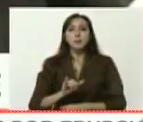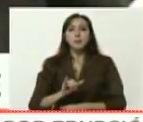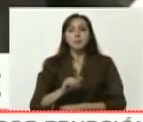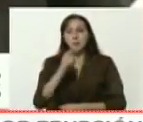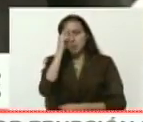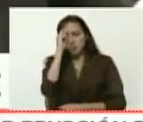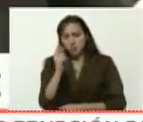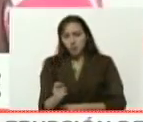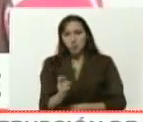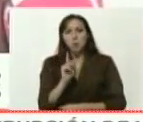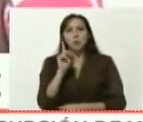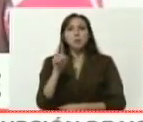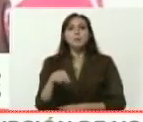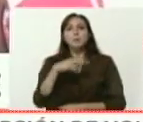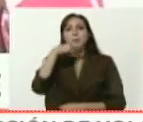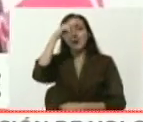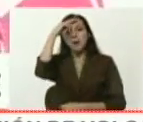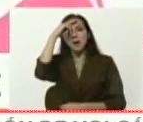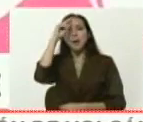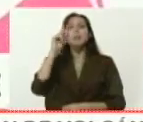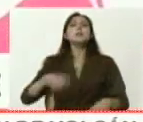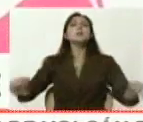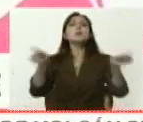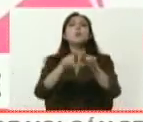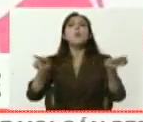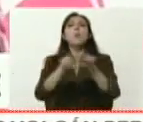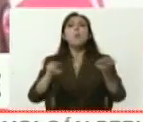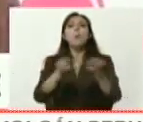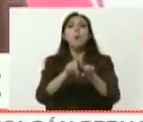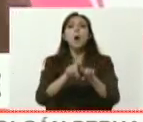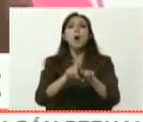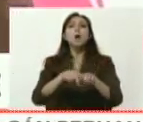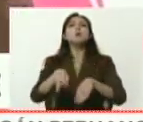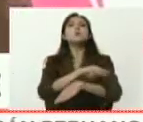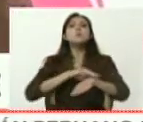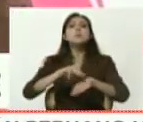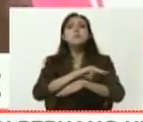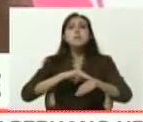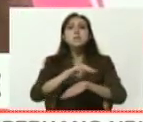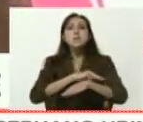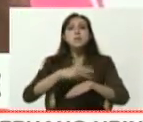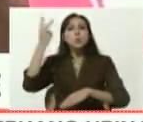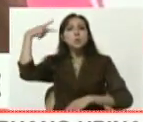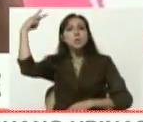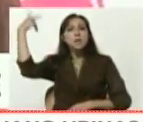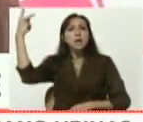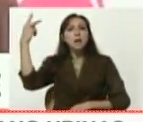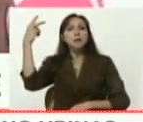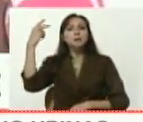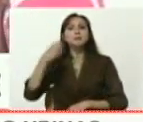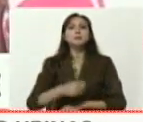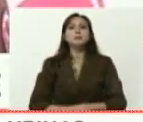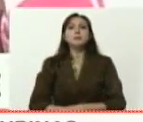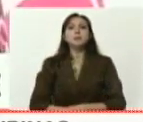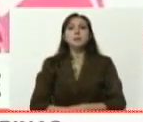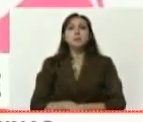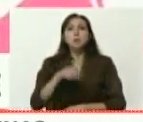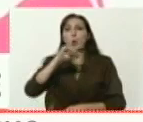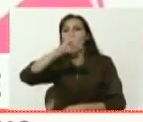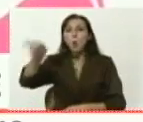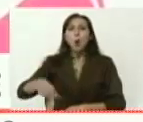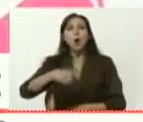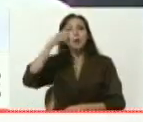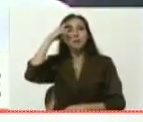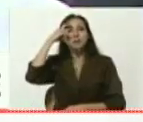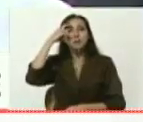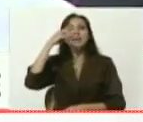que descifra, perdón, al igual que nuestro ministro psiquiatra, vicepresidente Jorge Rodríguez,